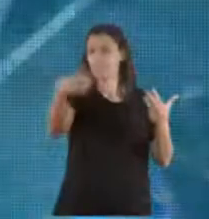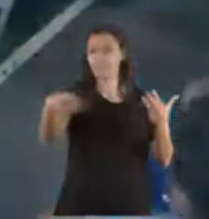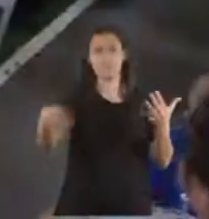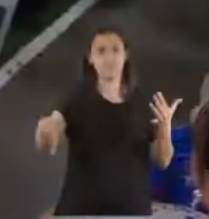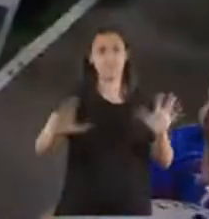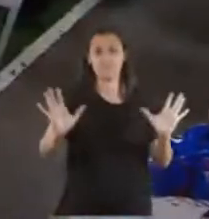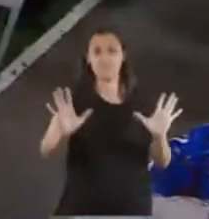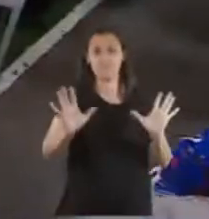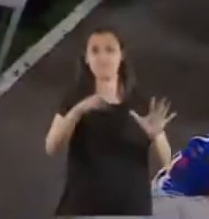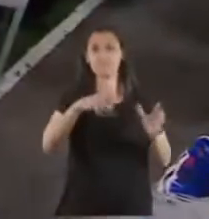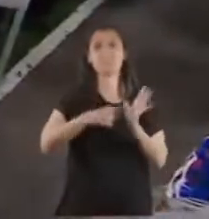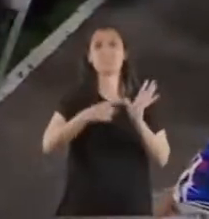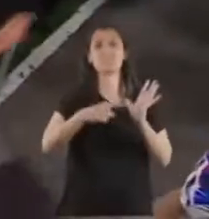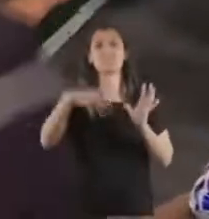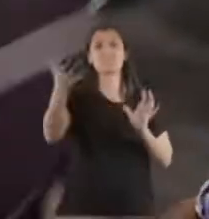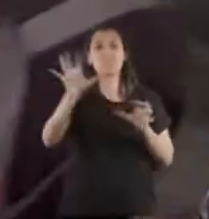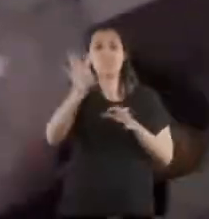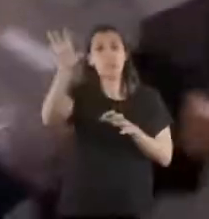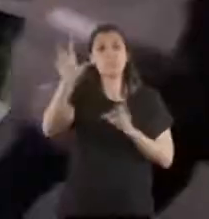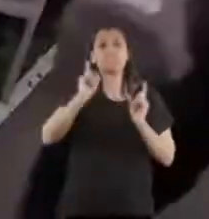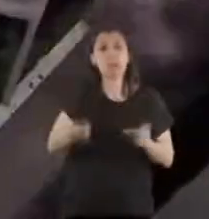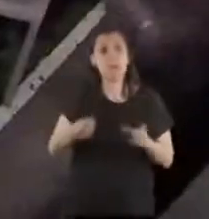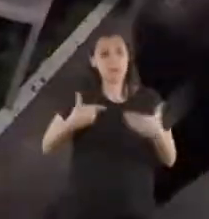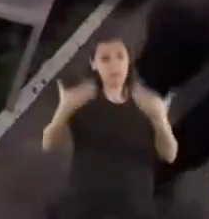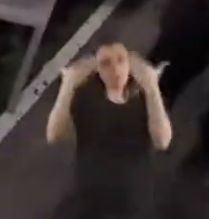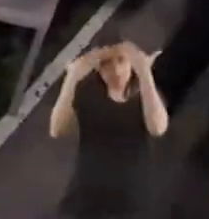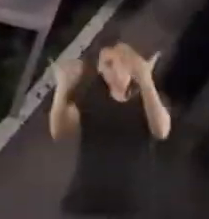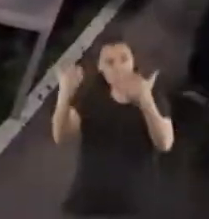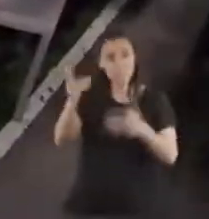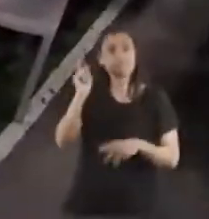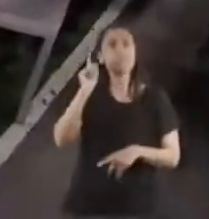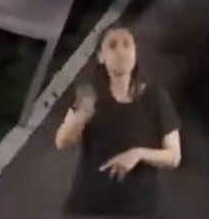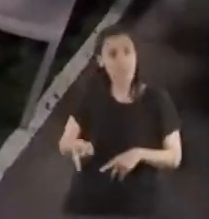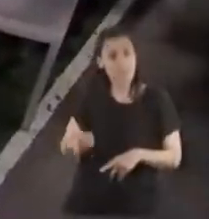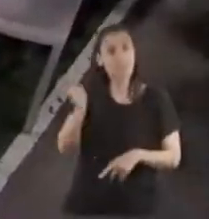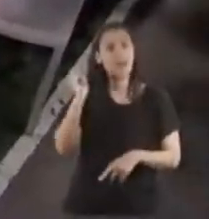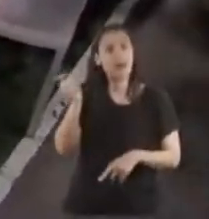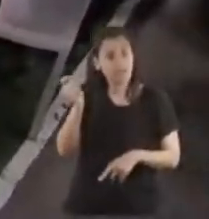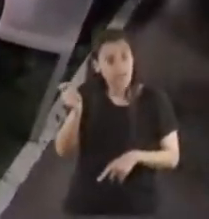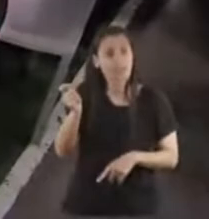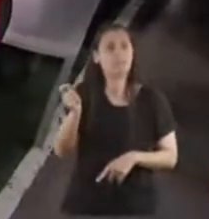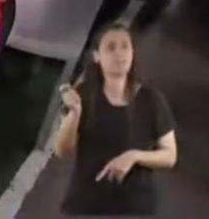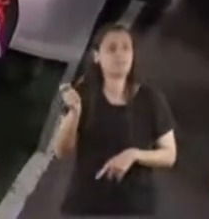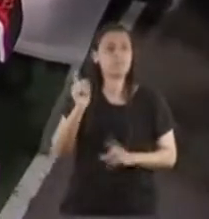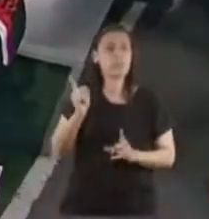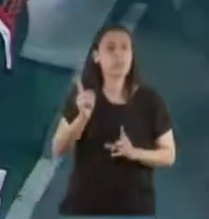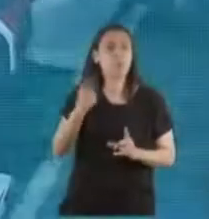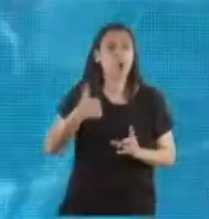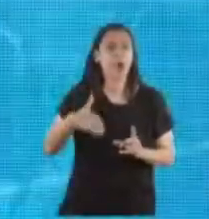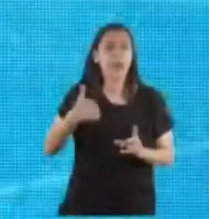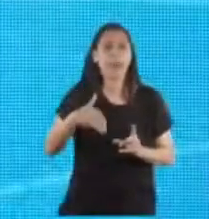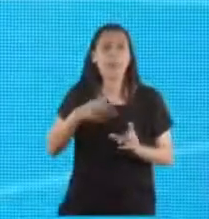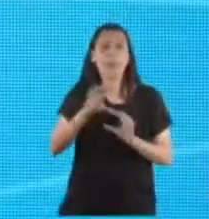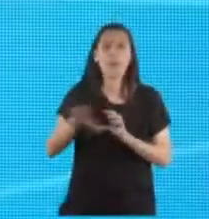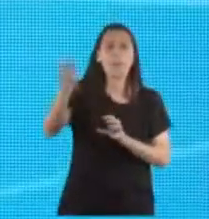del área metropolitana, y saludamos desde acá también a los que a lo largo y a lo ancho del